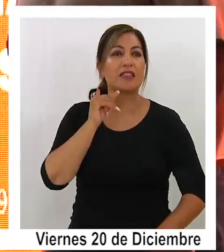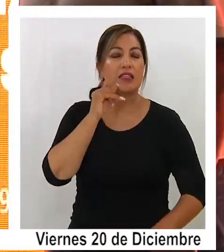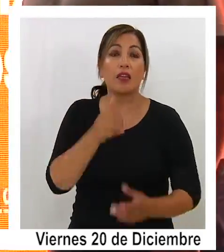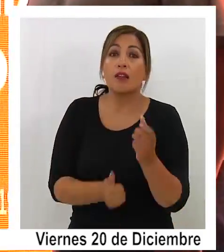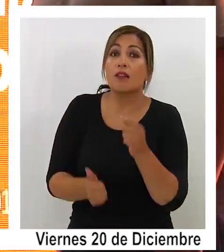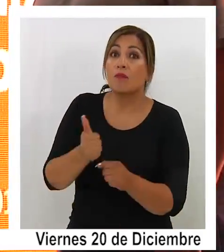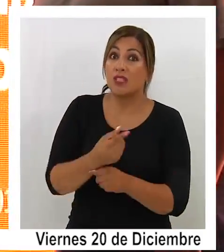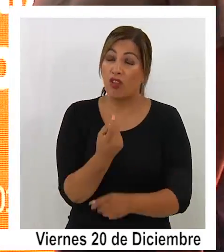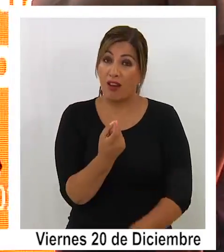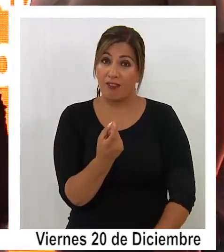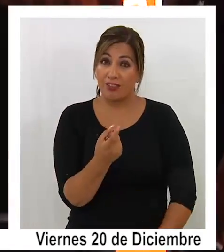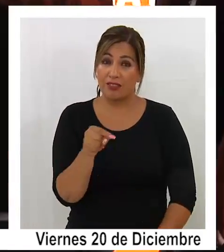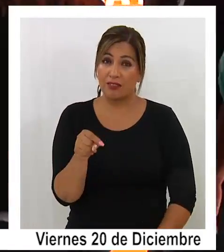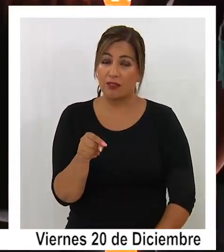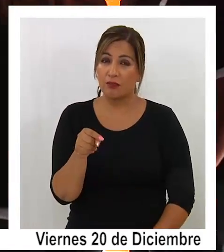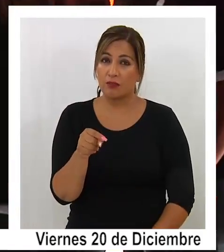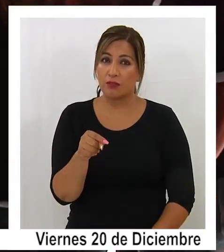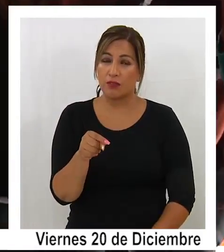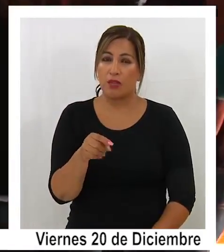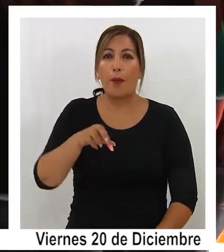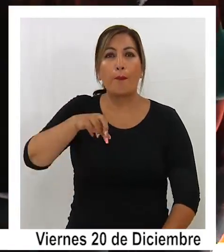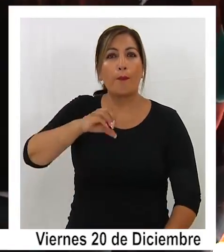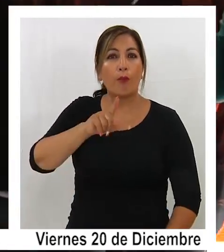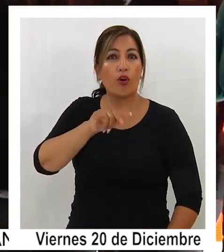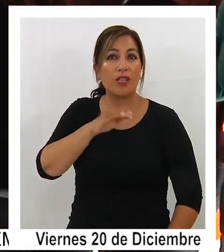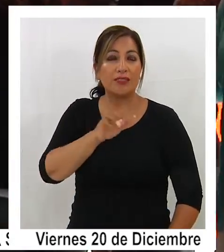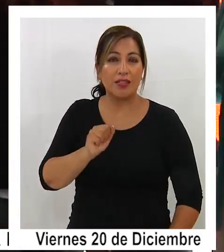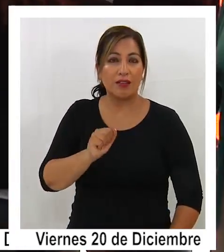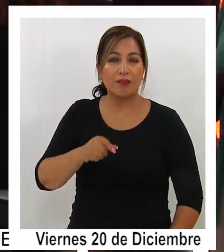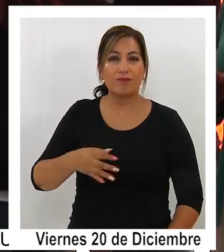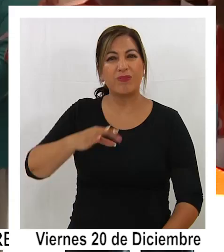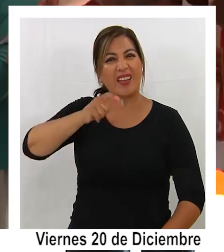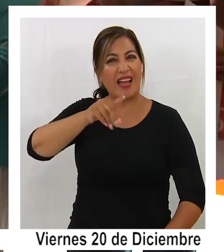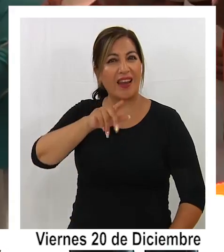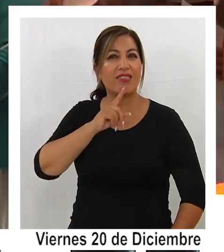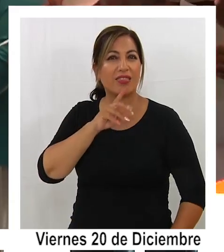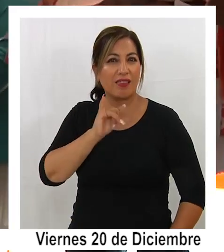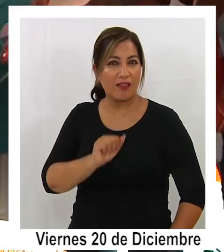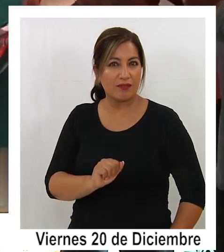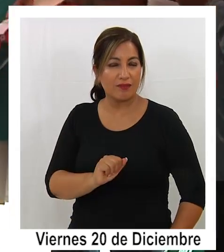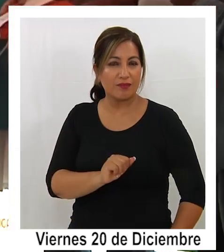y el reemplazo de la boleta de garantía por una póliza de garantía.